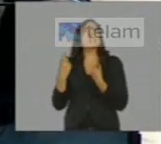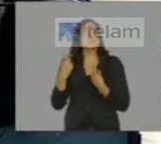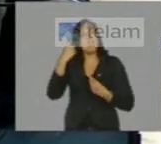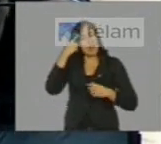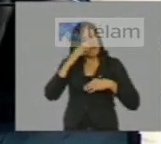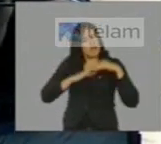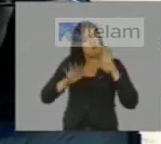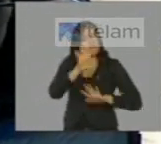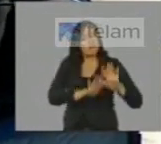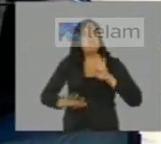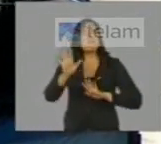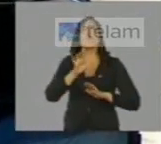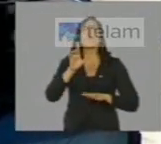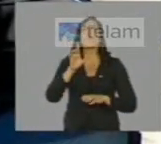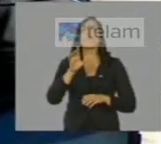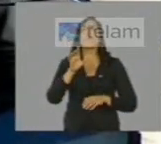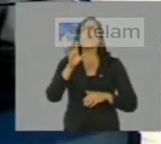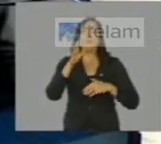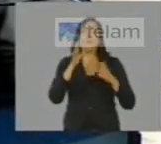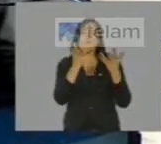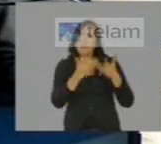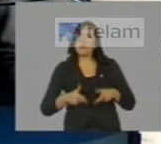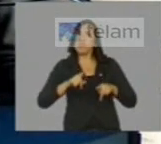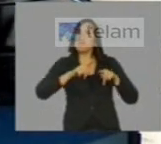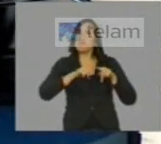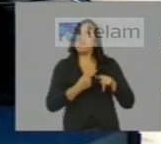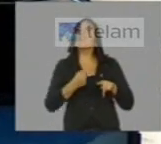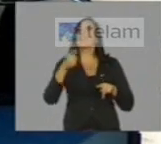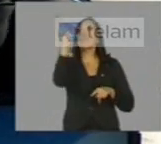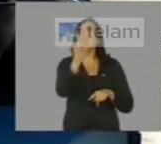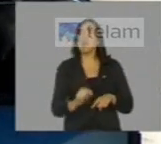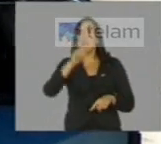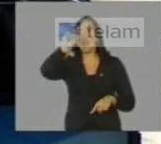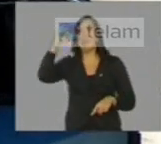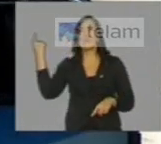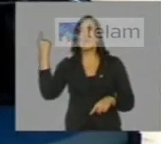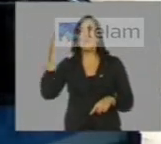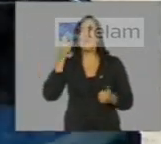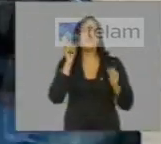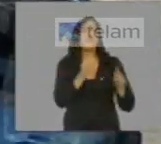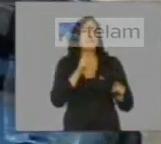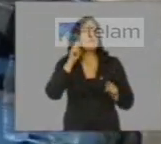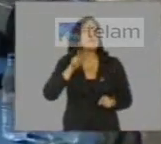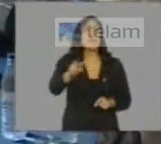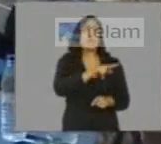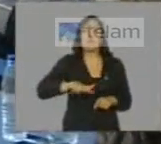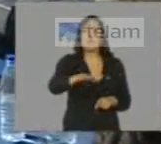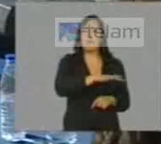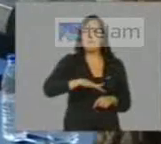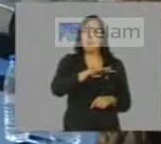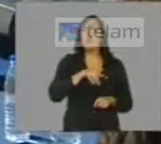nacional, popular, federal, de reconstrucción nacional. Ese Belgrano que tantas